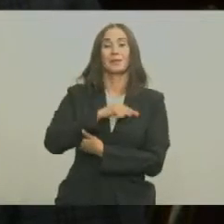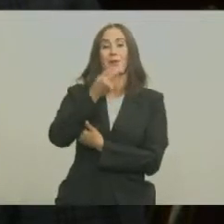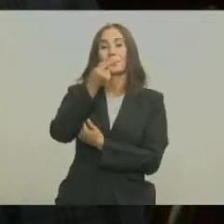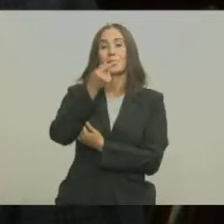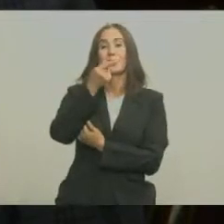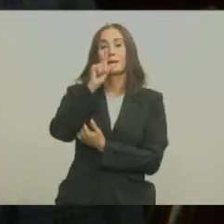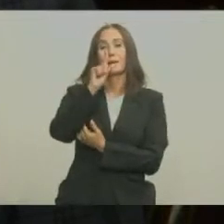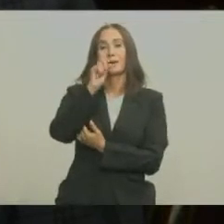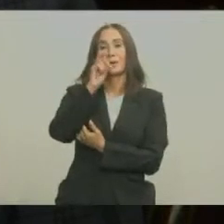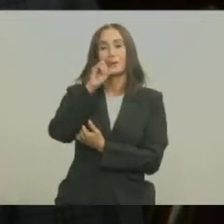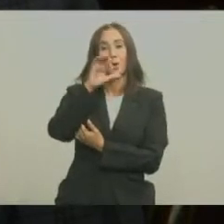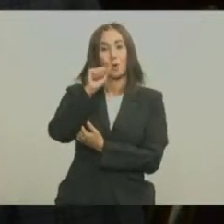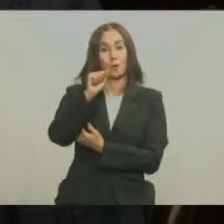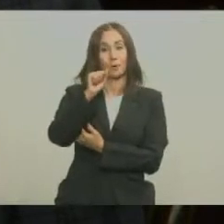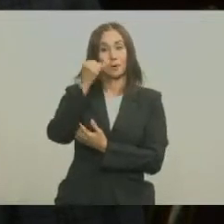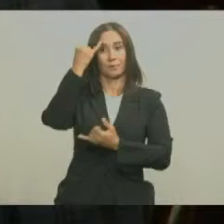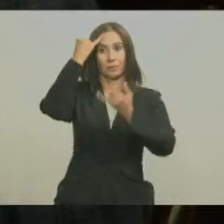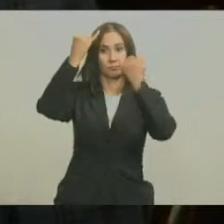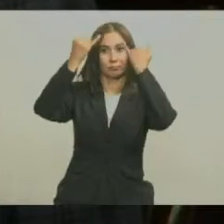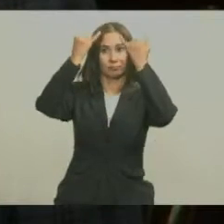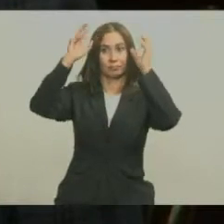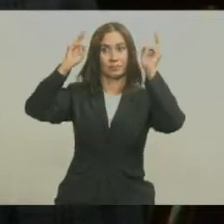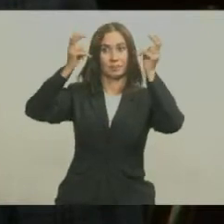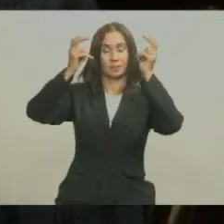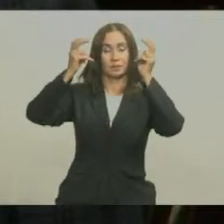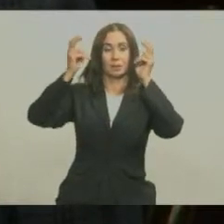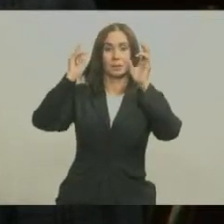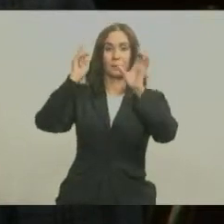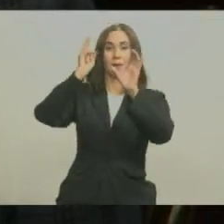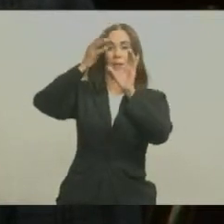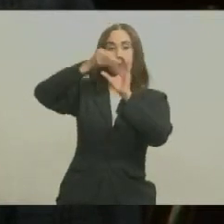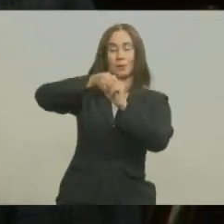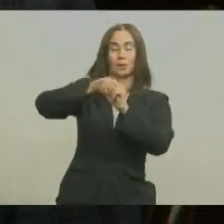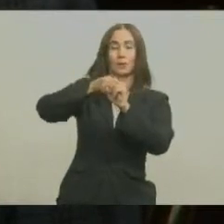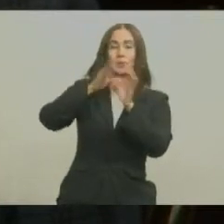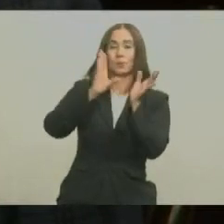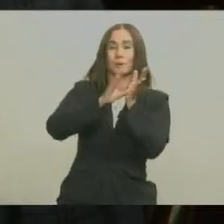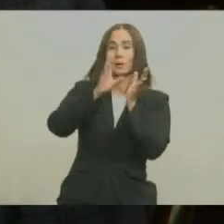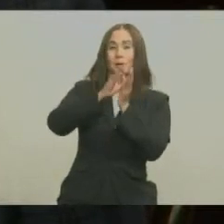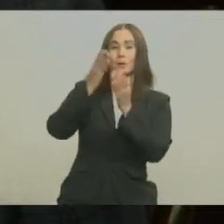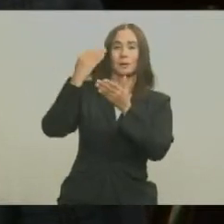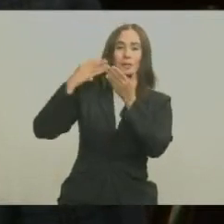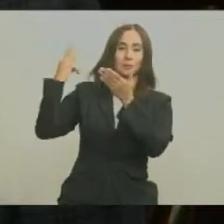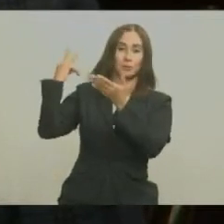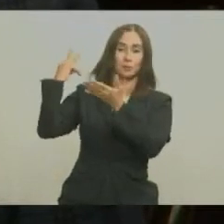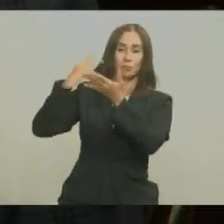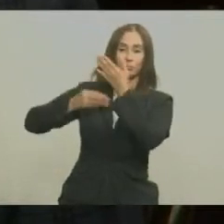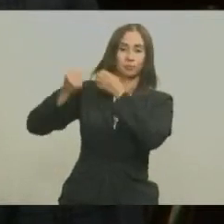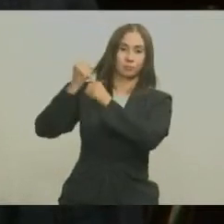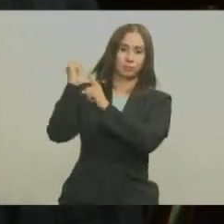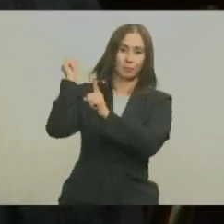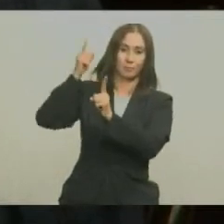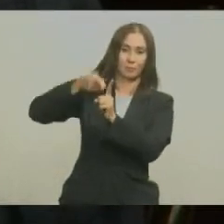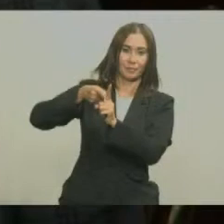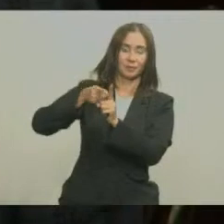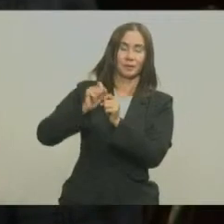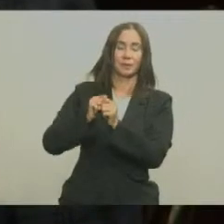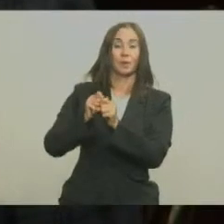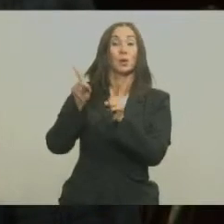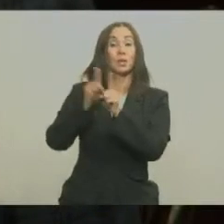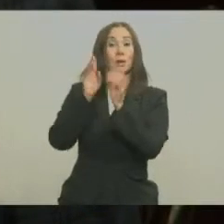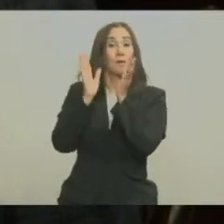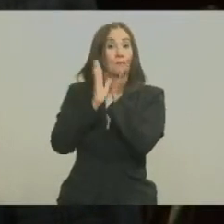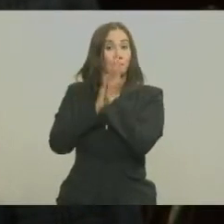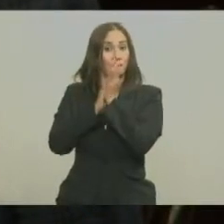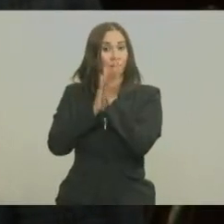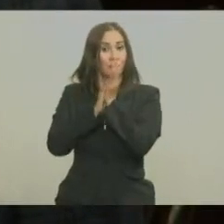quien introdujo este tema en el Congreso en el periodo pasado. Y que también felicitar a